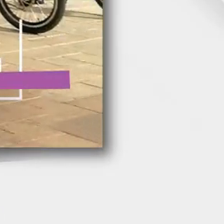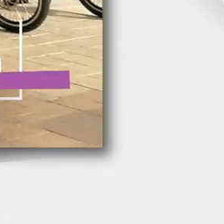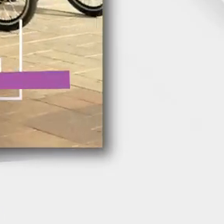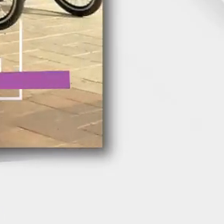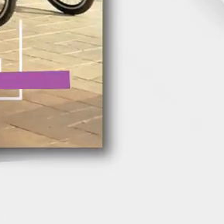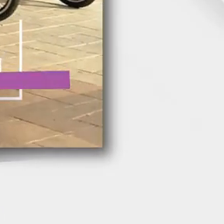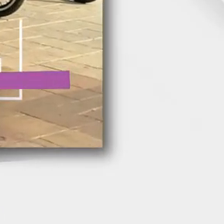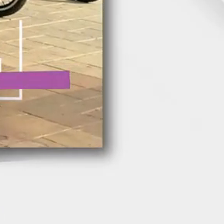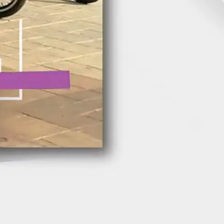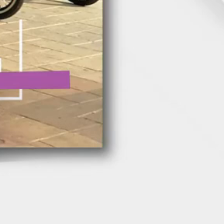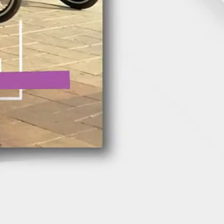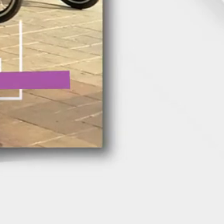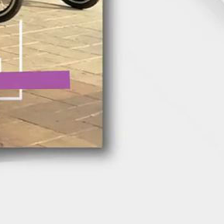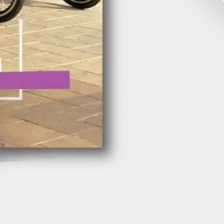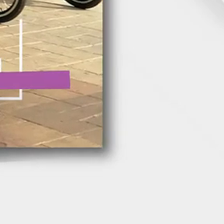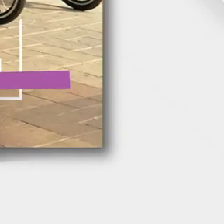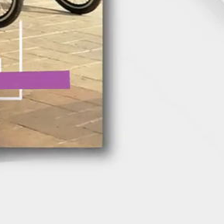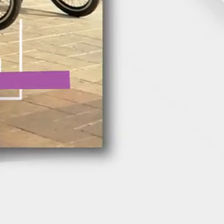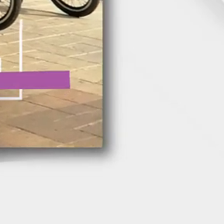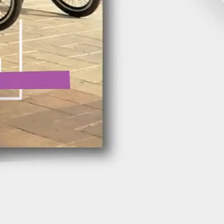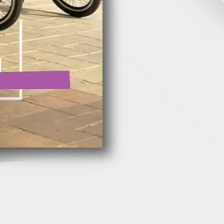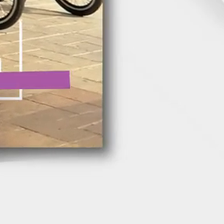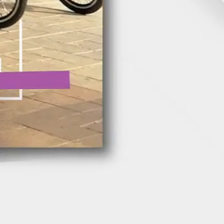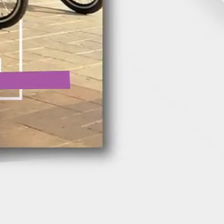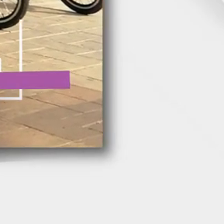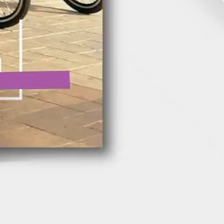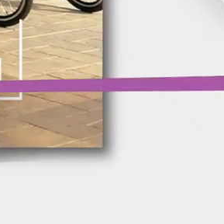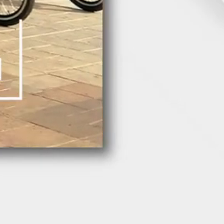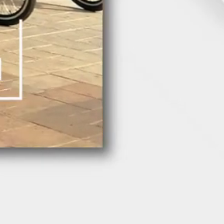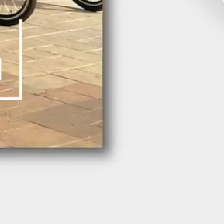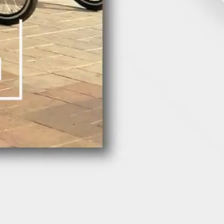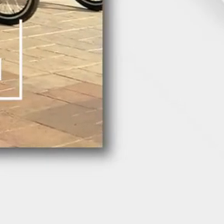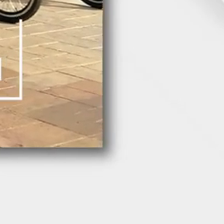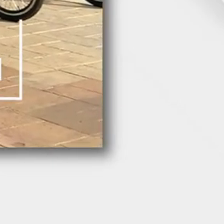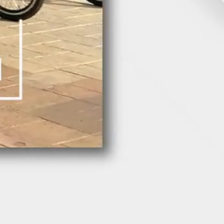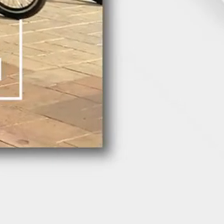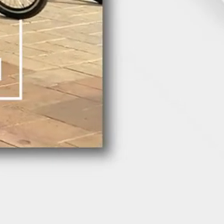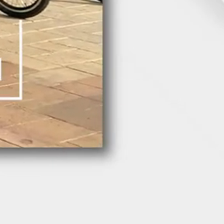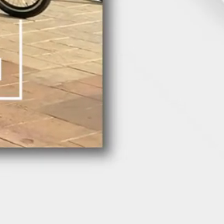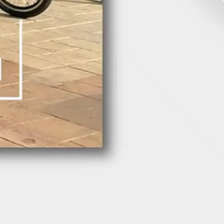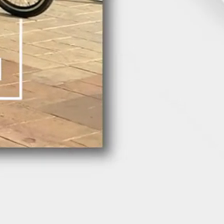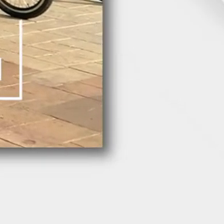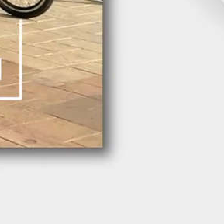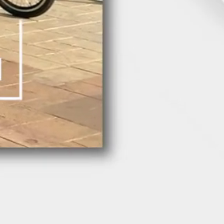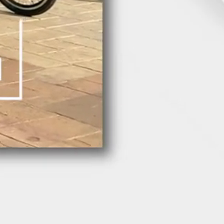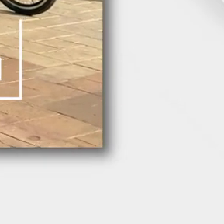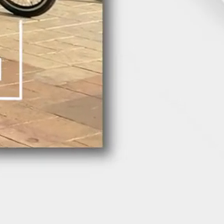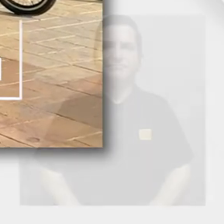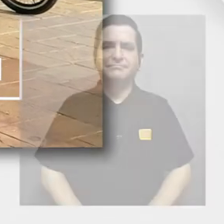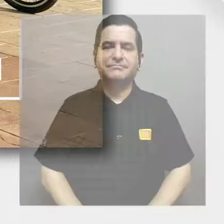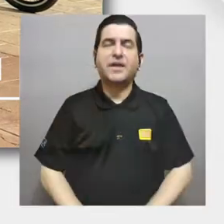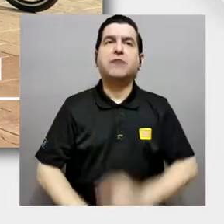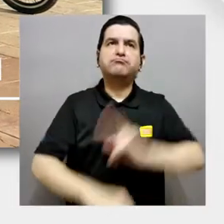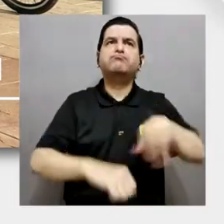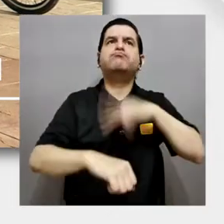We usually go for outdoor and recreational activities like hiking